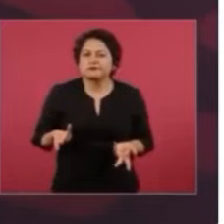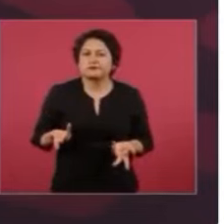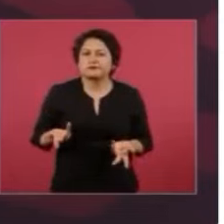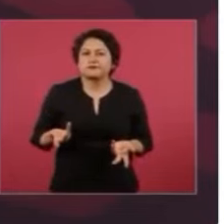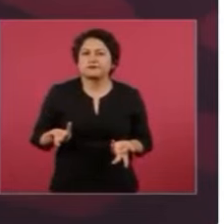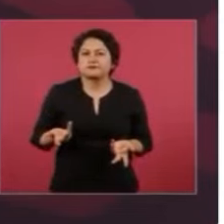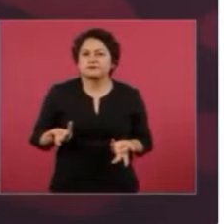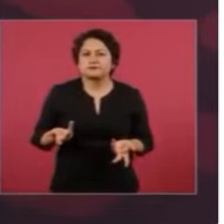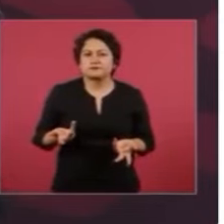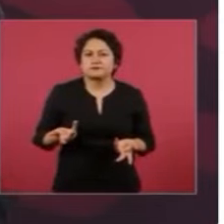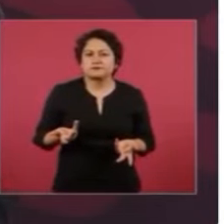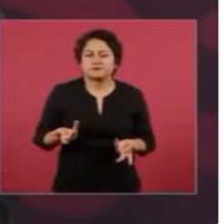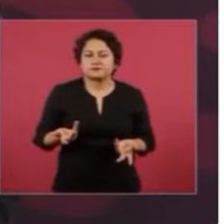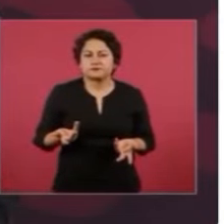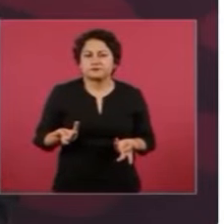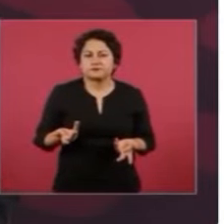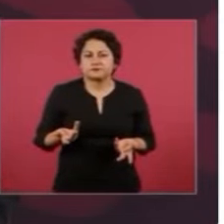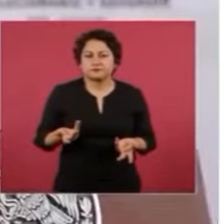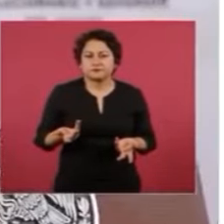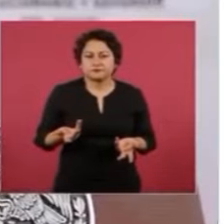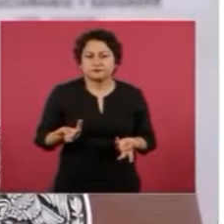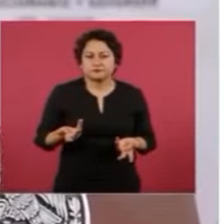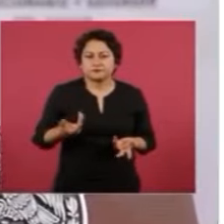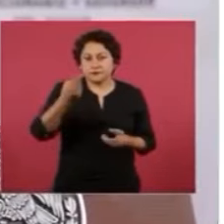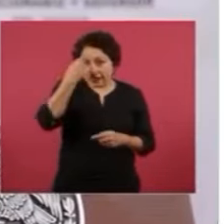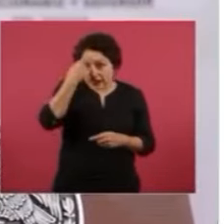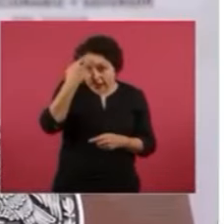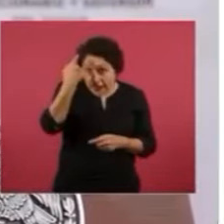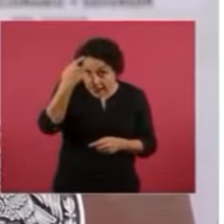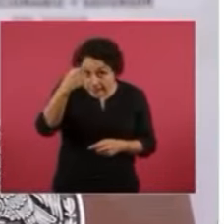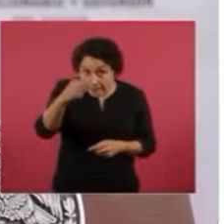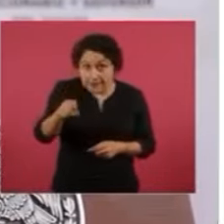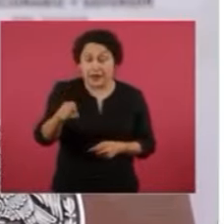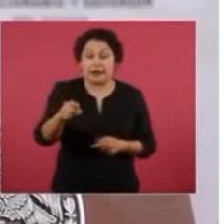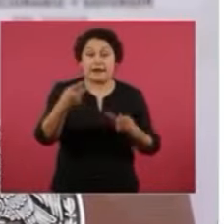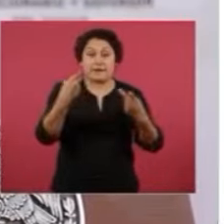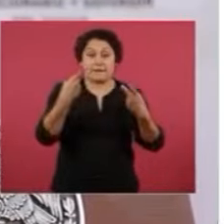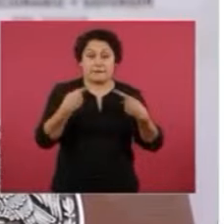trascender en lo individual en lo personal